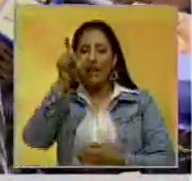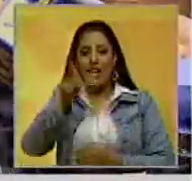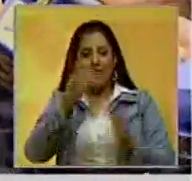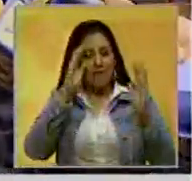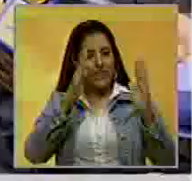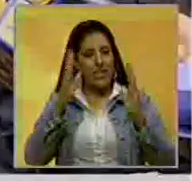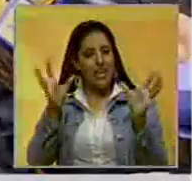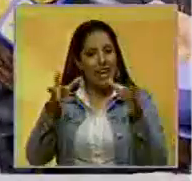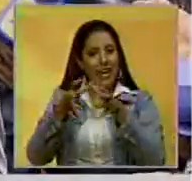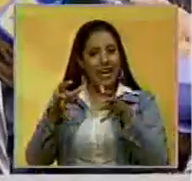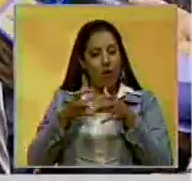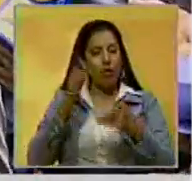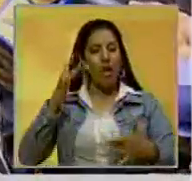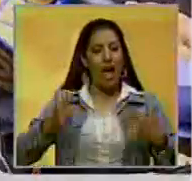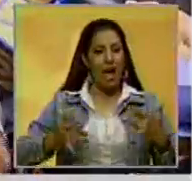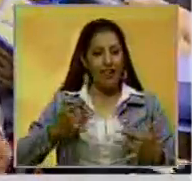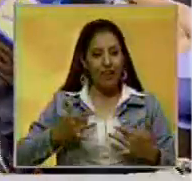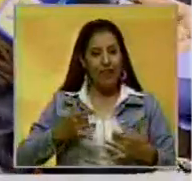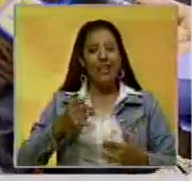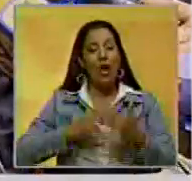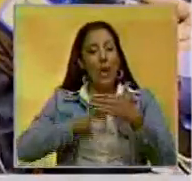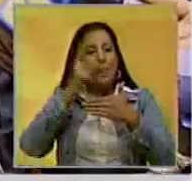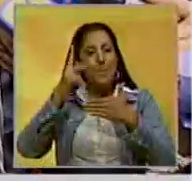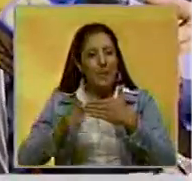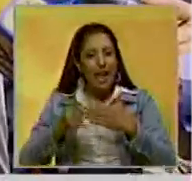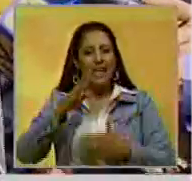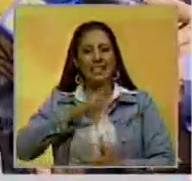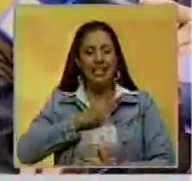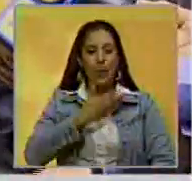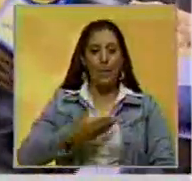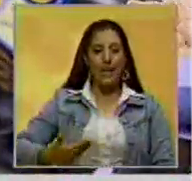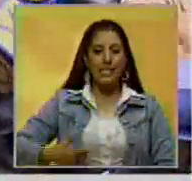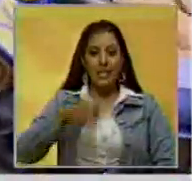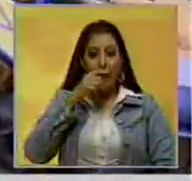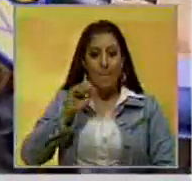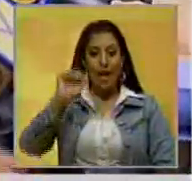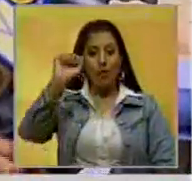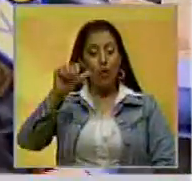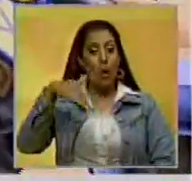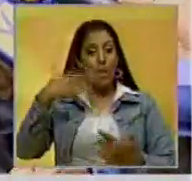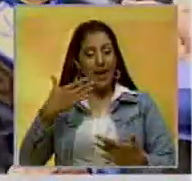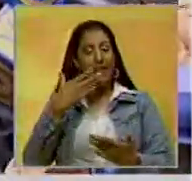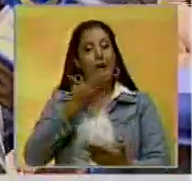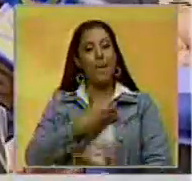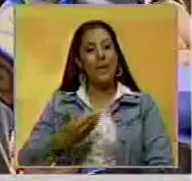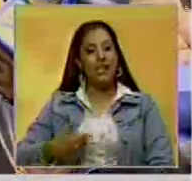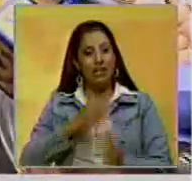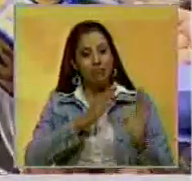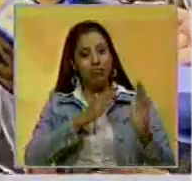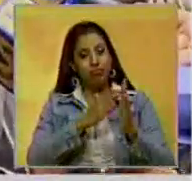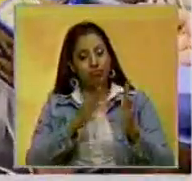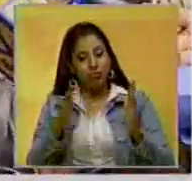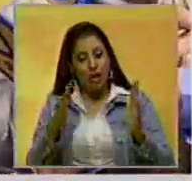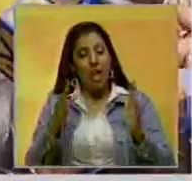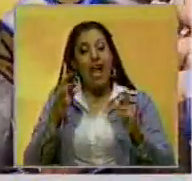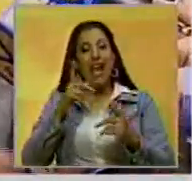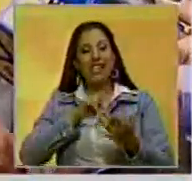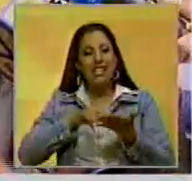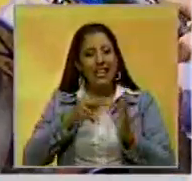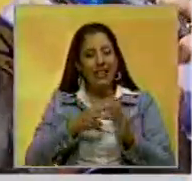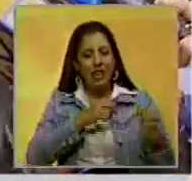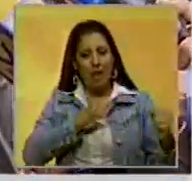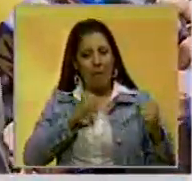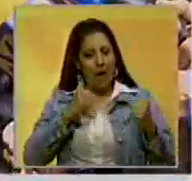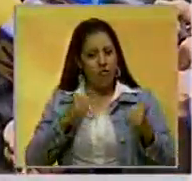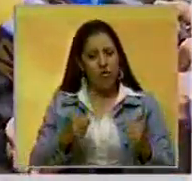cronograma de reuniones de actividades los planes que tiene el presidente maduro para esta presidencia protempore se refiere al